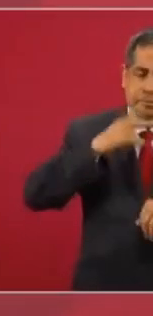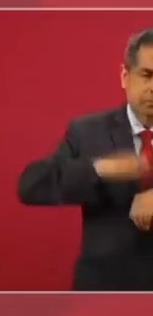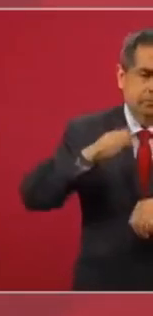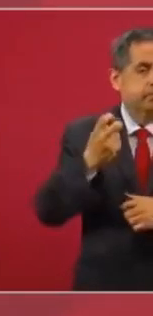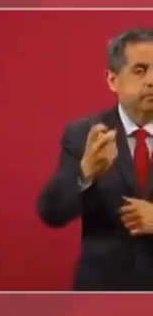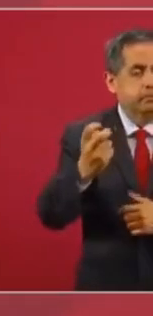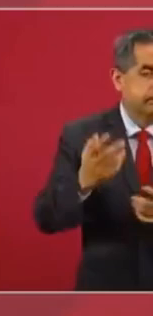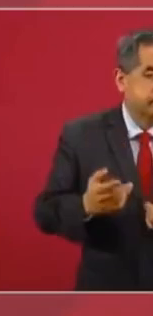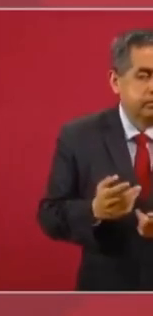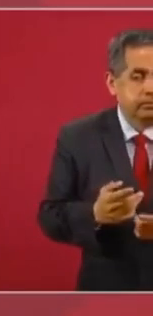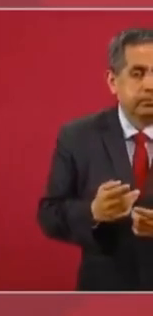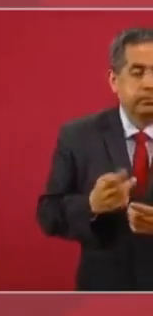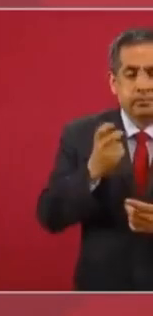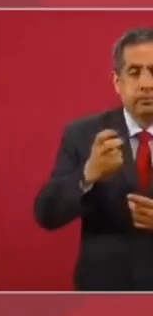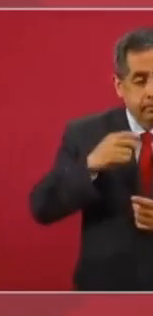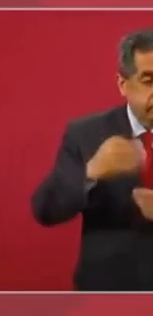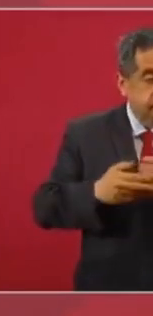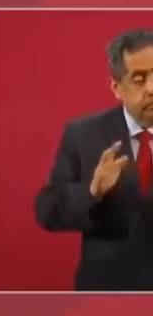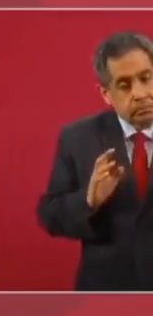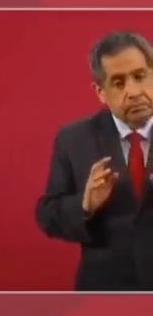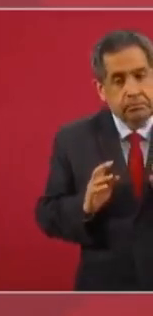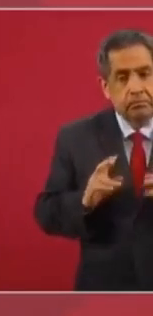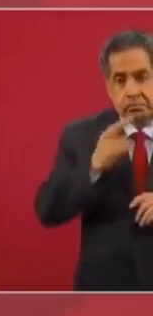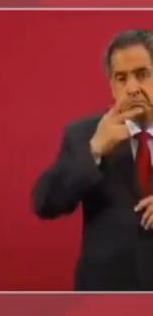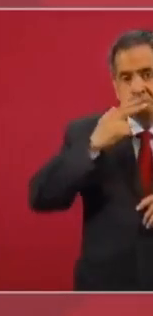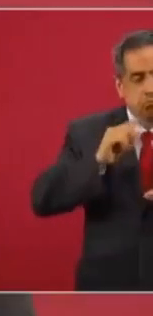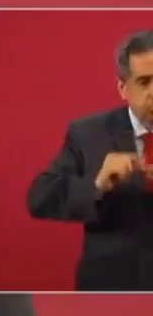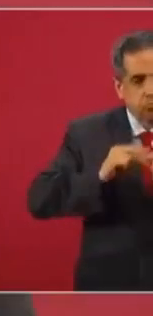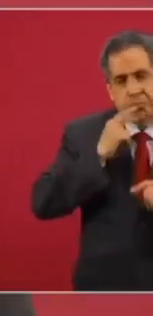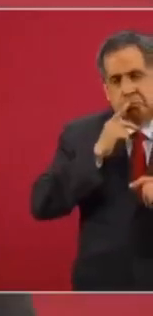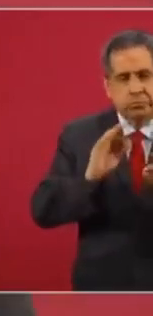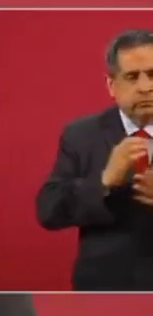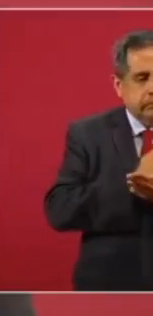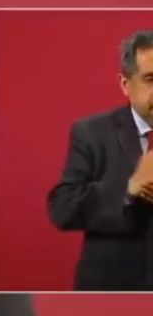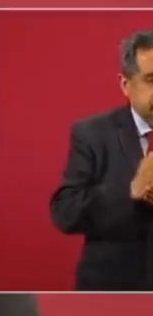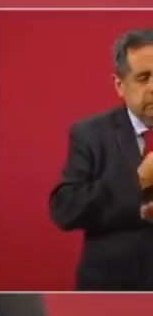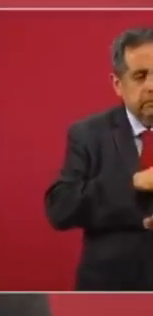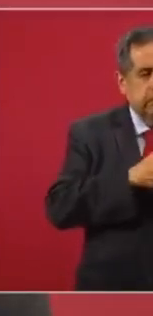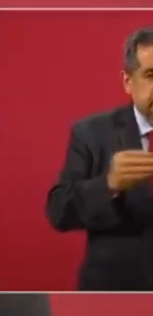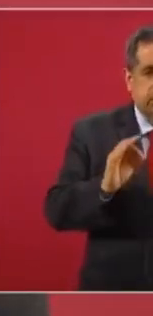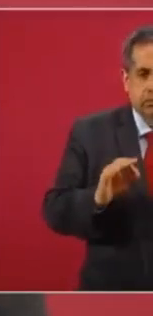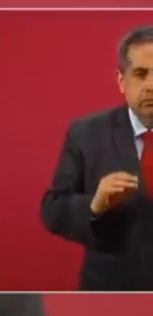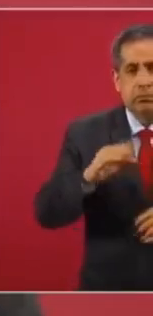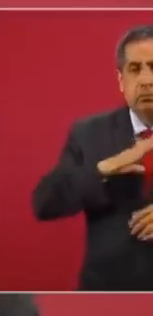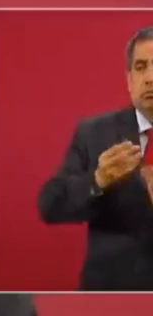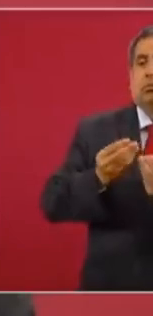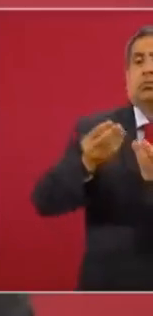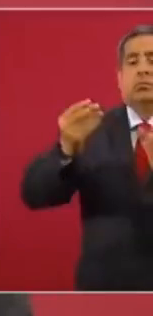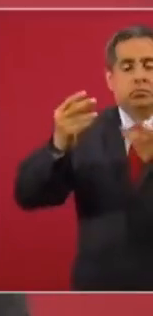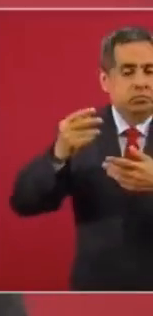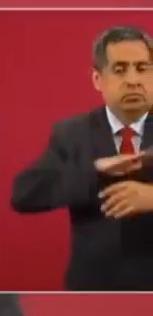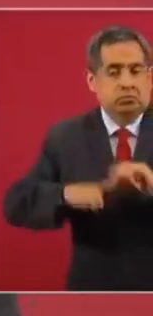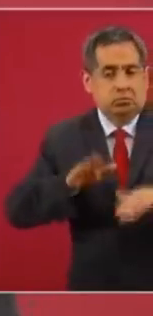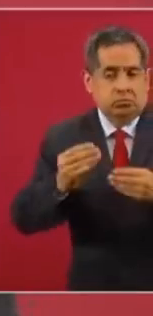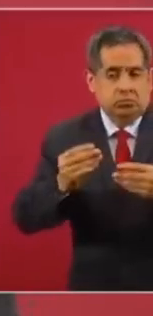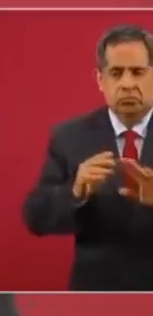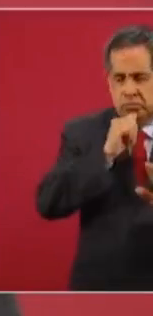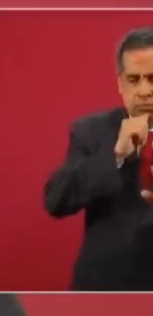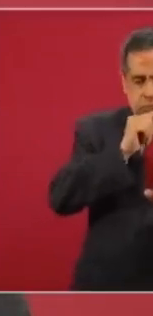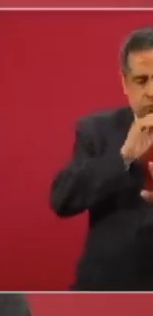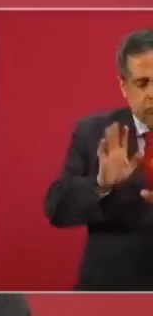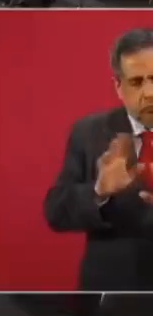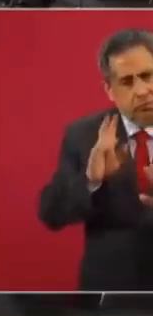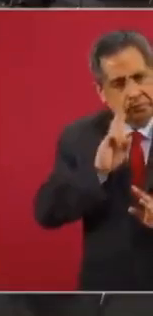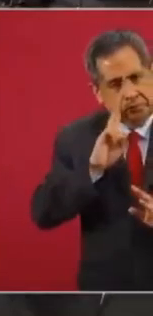Y en eso vamos mejorando. Ahí no tenemos todavía una